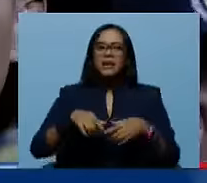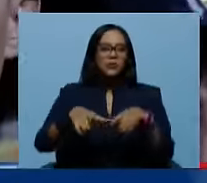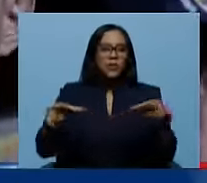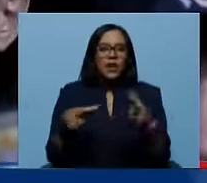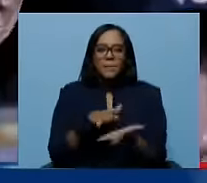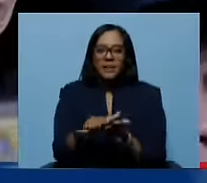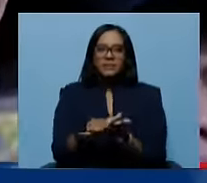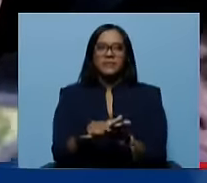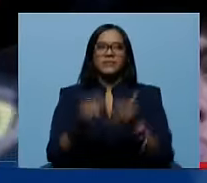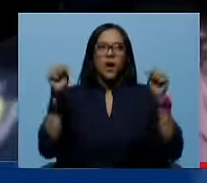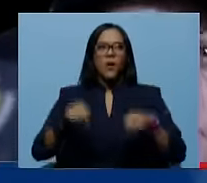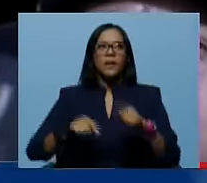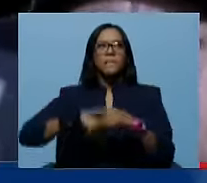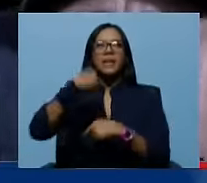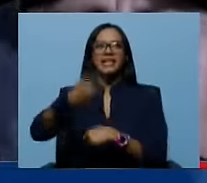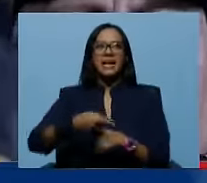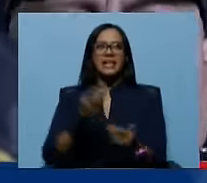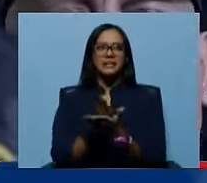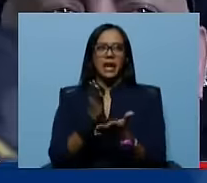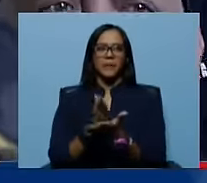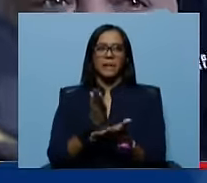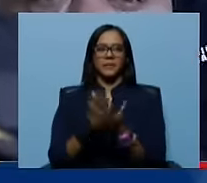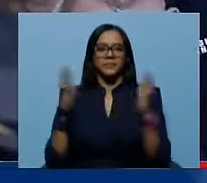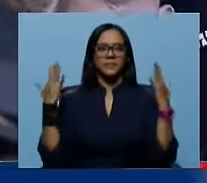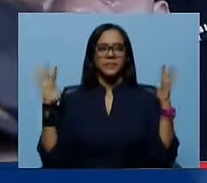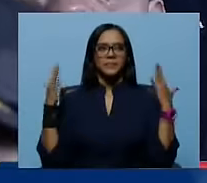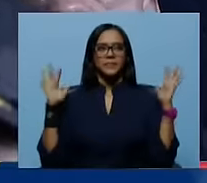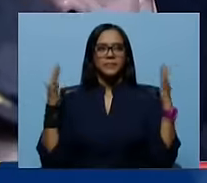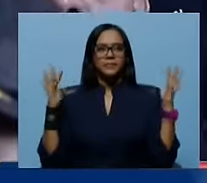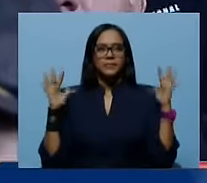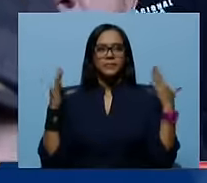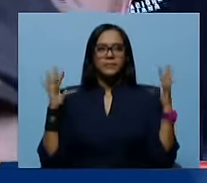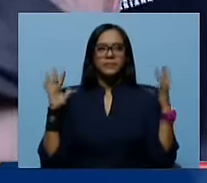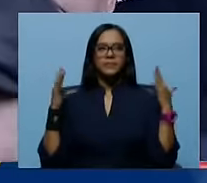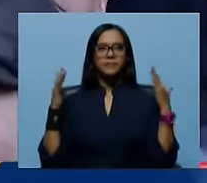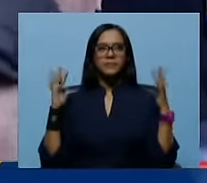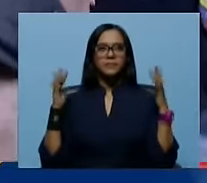hoy, mañana y siempre.